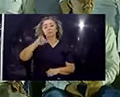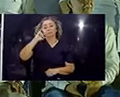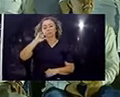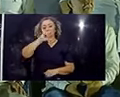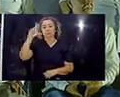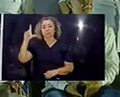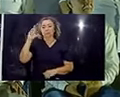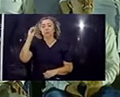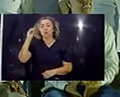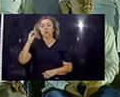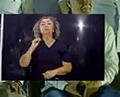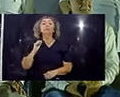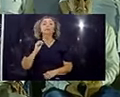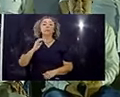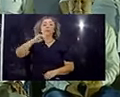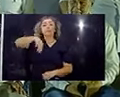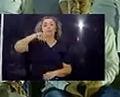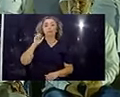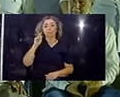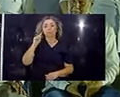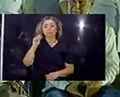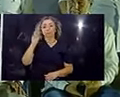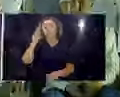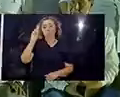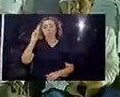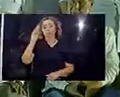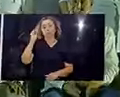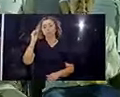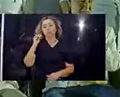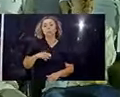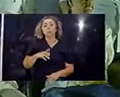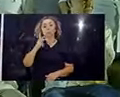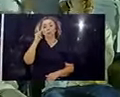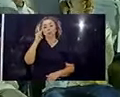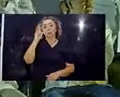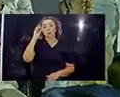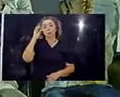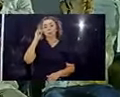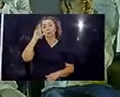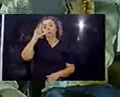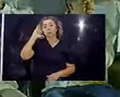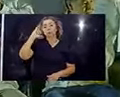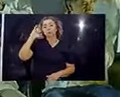a apoyar a guacho para que se lleve a cabo el renacimiento maya en